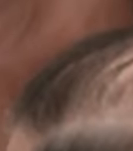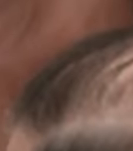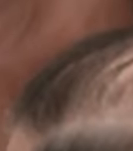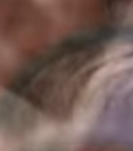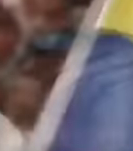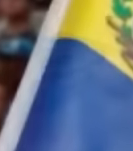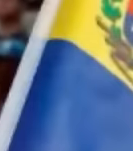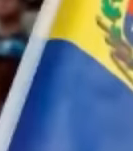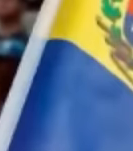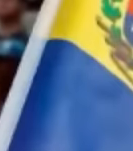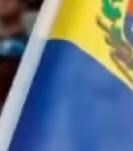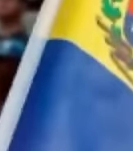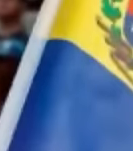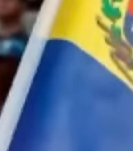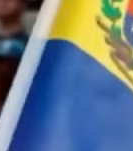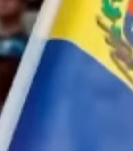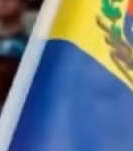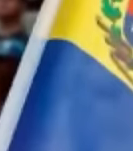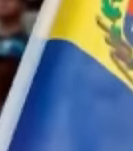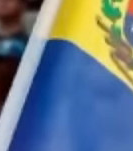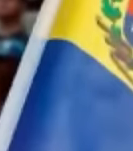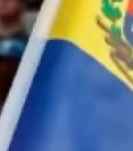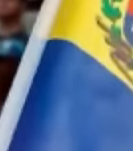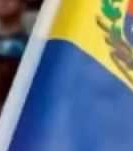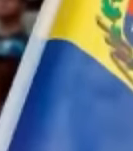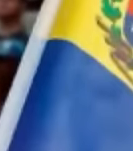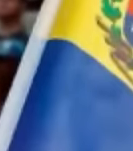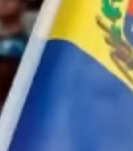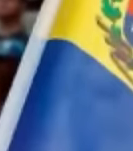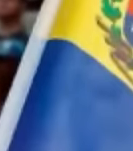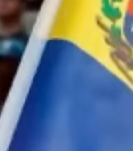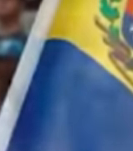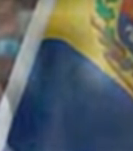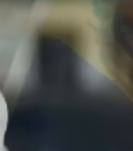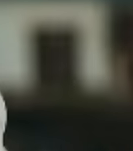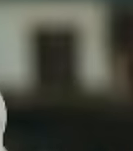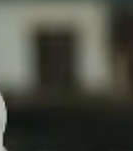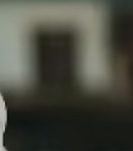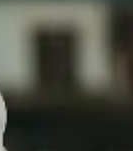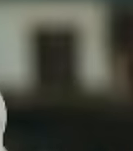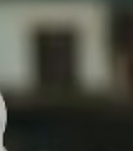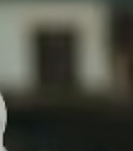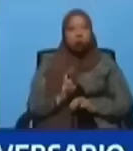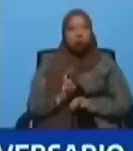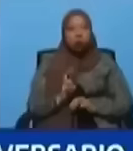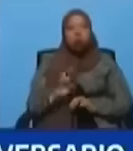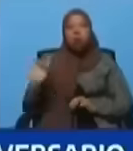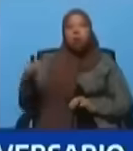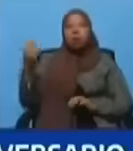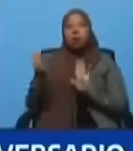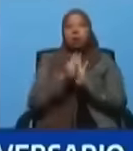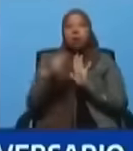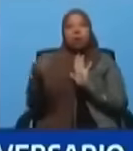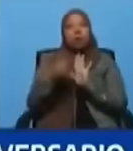son prófugos de la justicia así se encuentra mencionando El dictador de Venezuela Nicolás